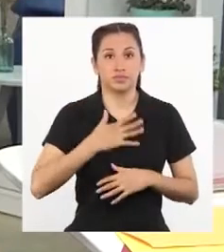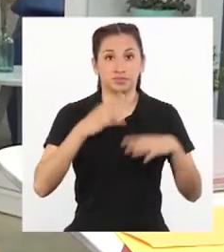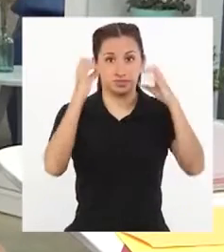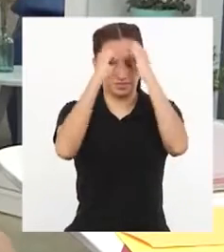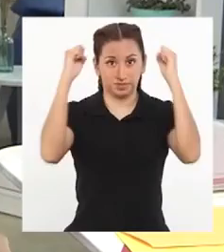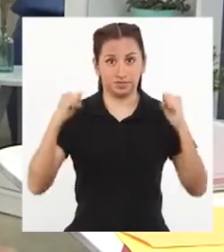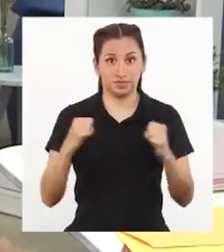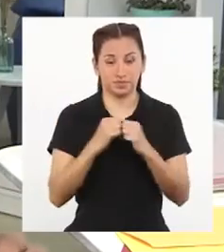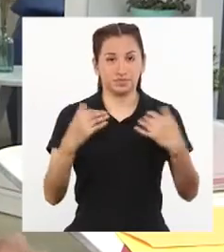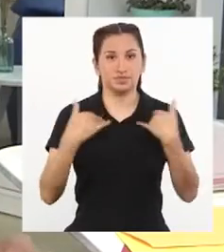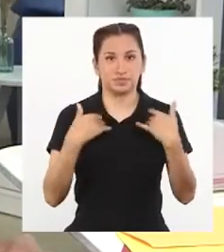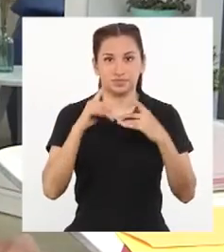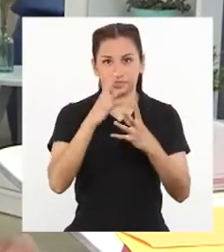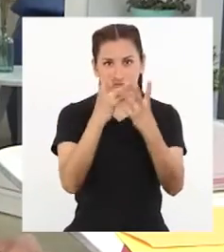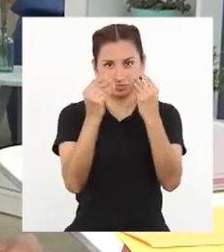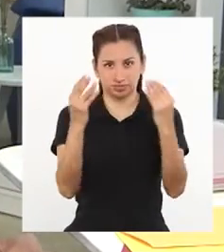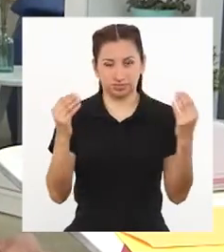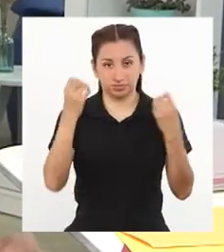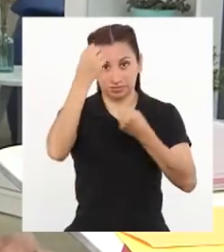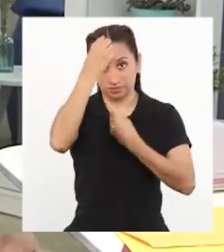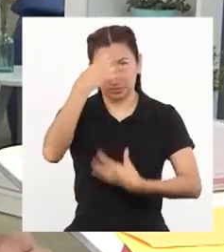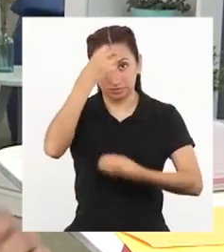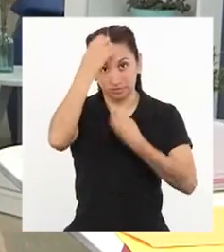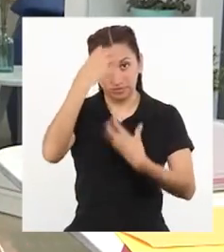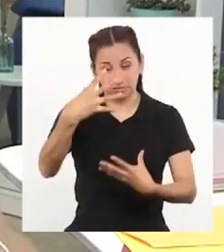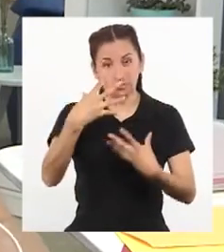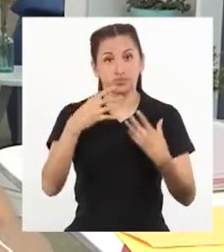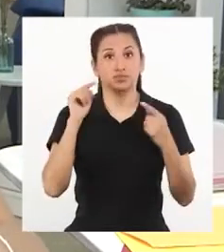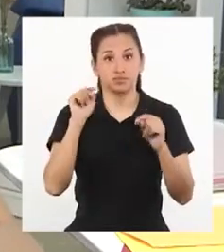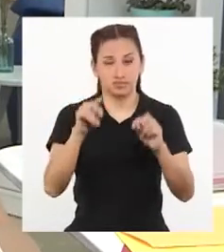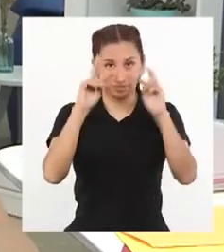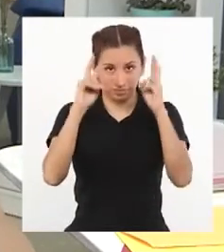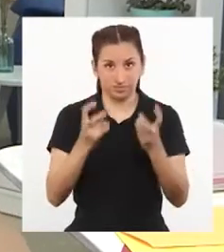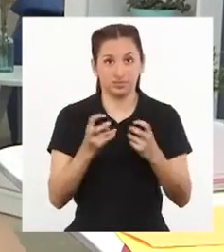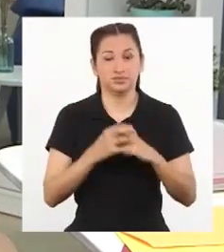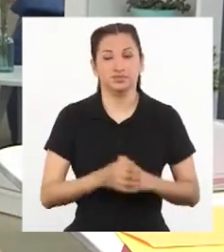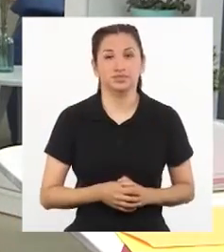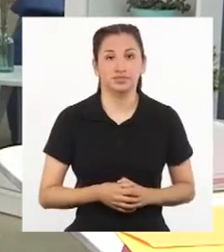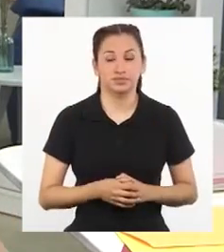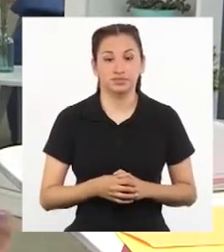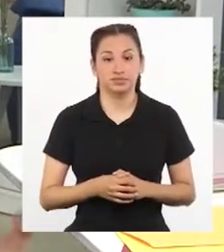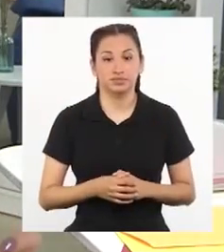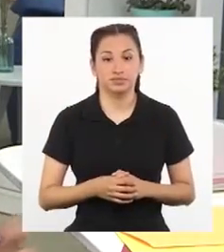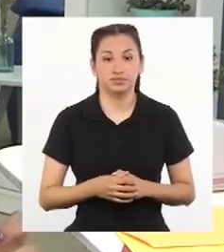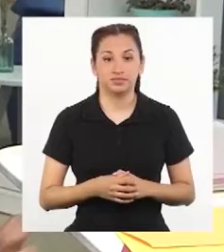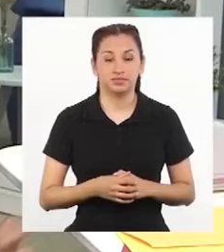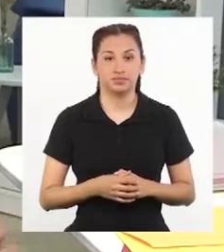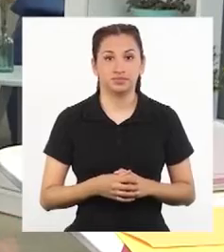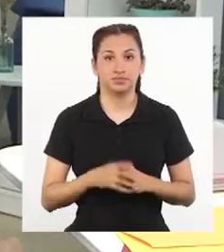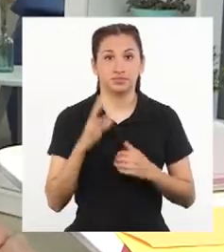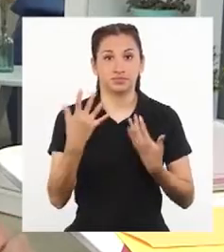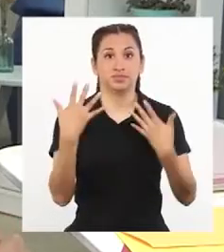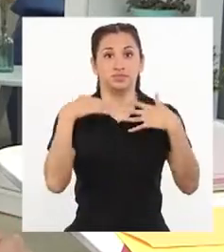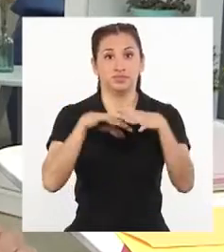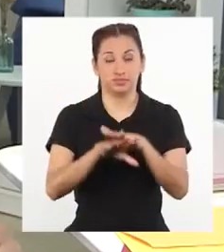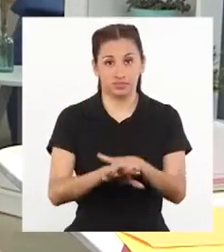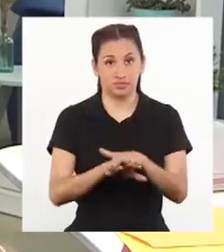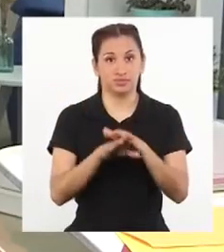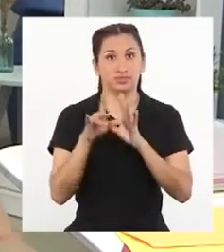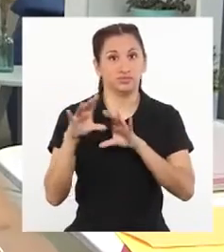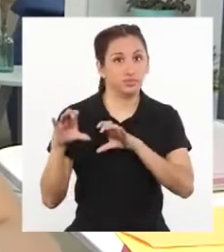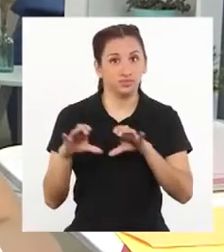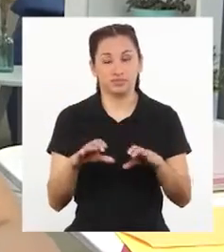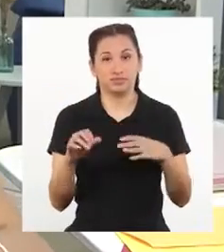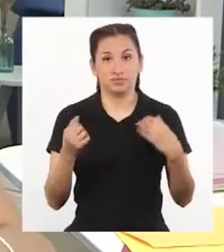En mi sistema encuentro información relevante al respecto. La inclusión